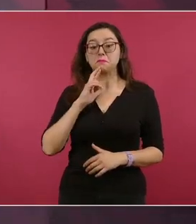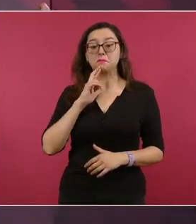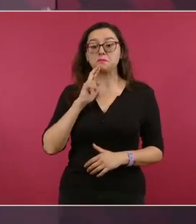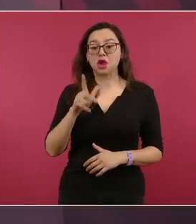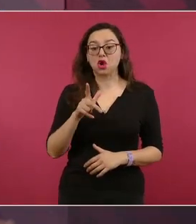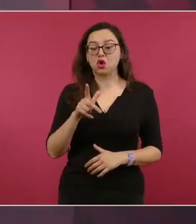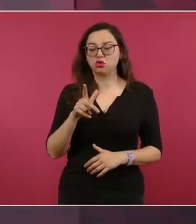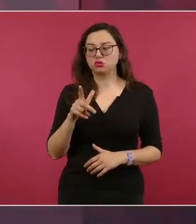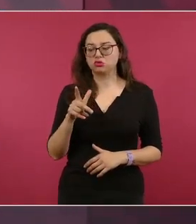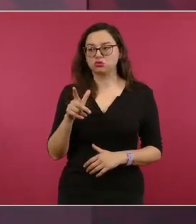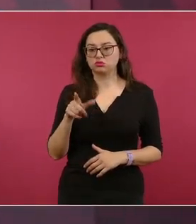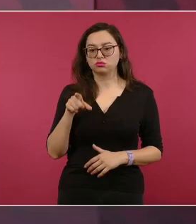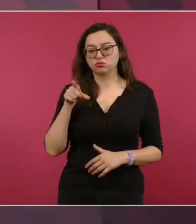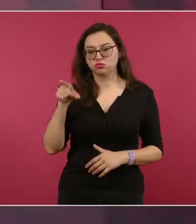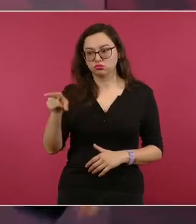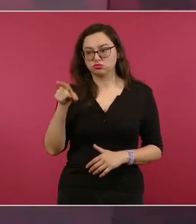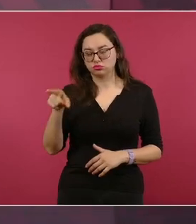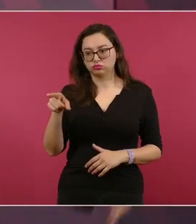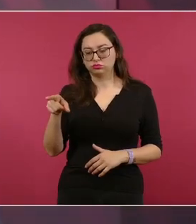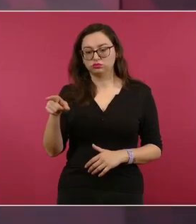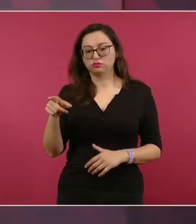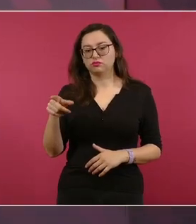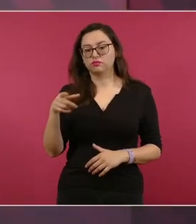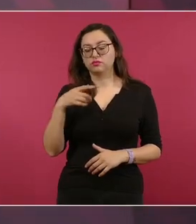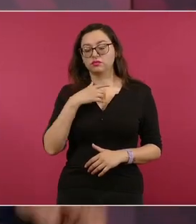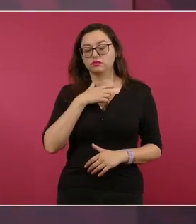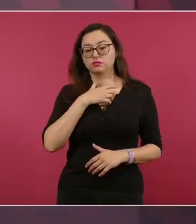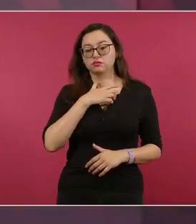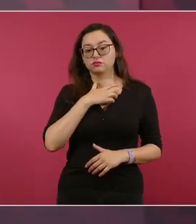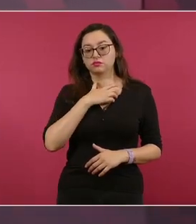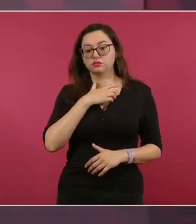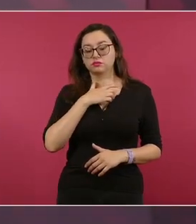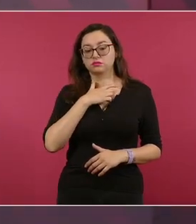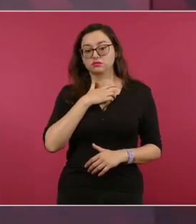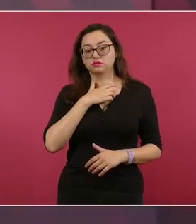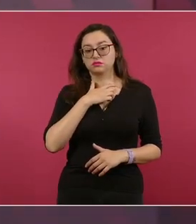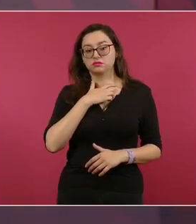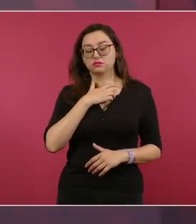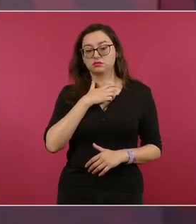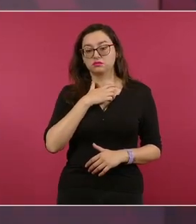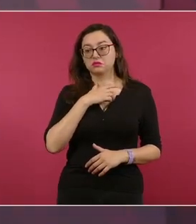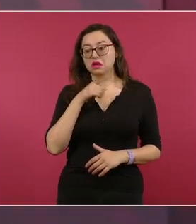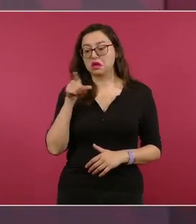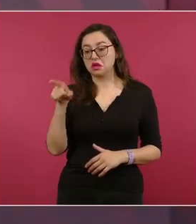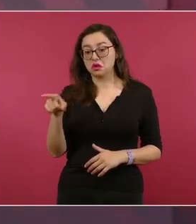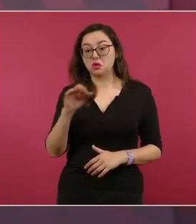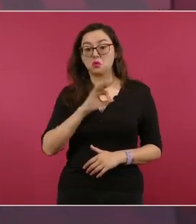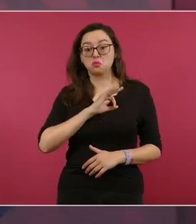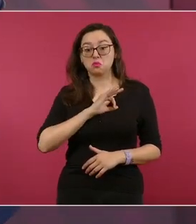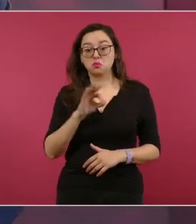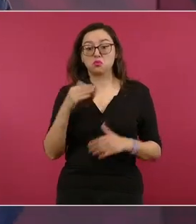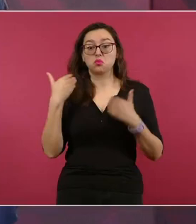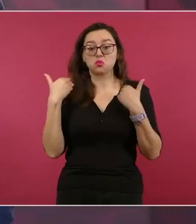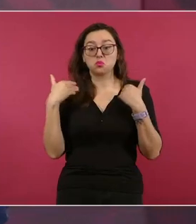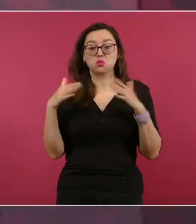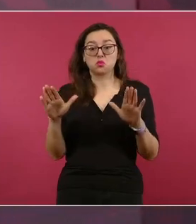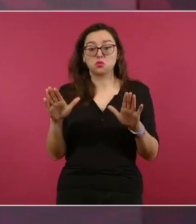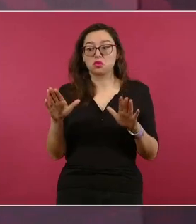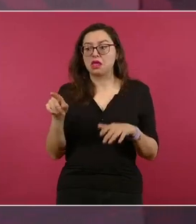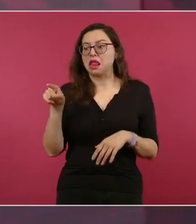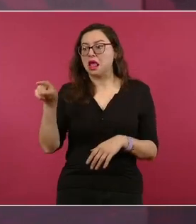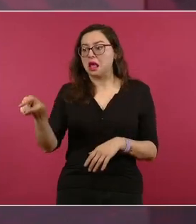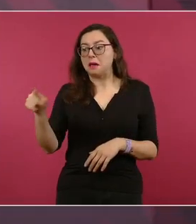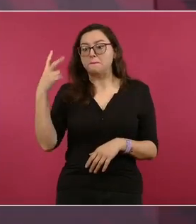ve la forma, incluso, de que se vaya de Quito a